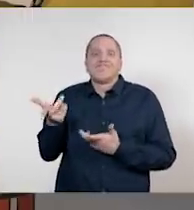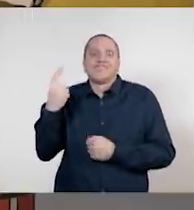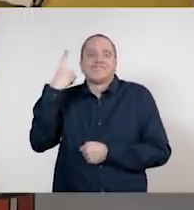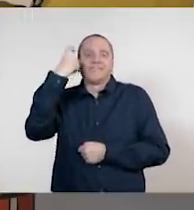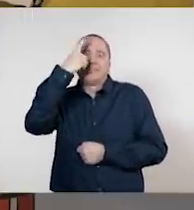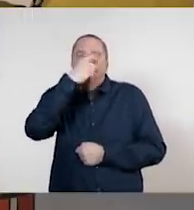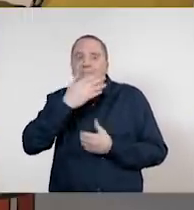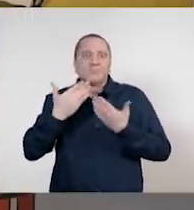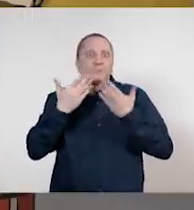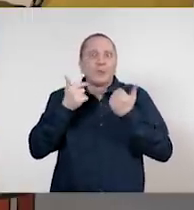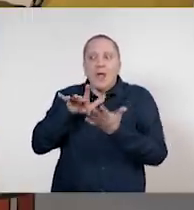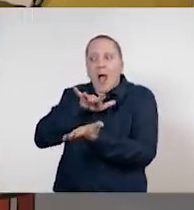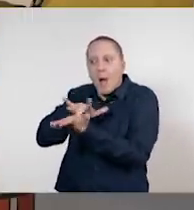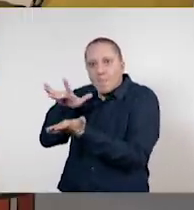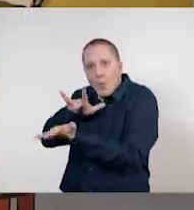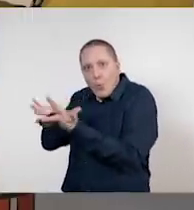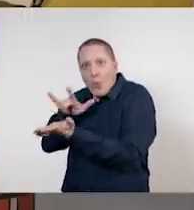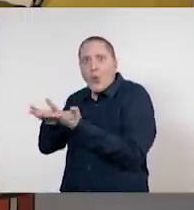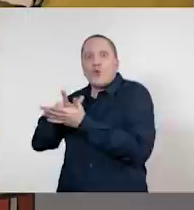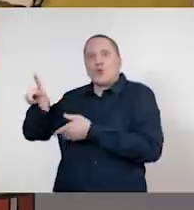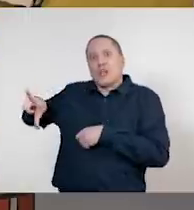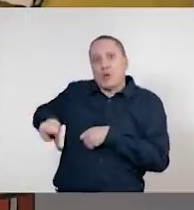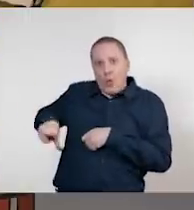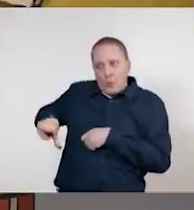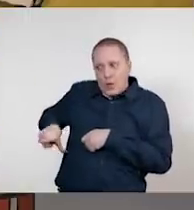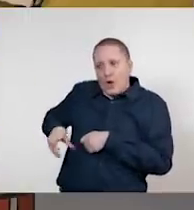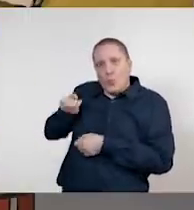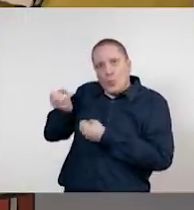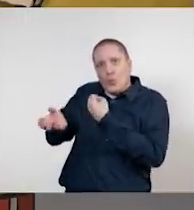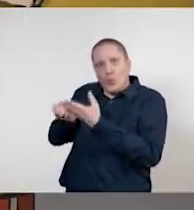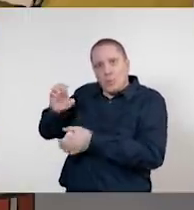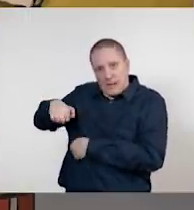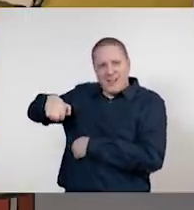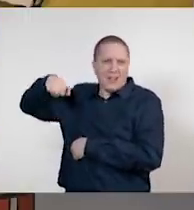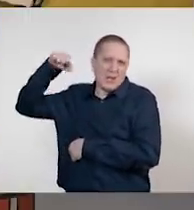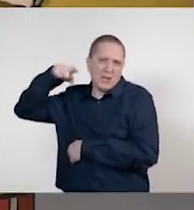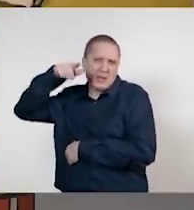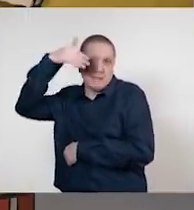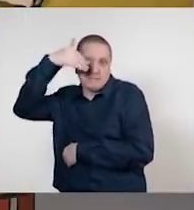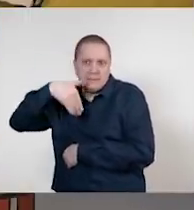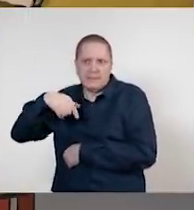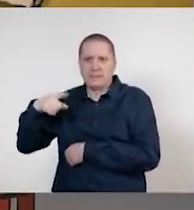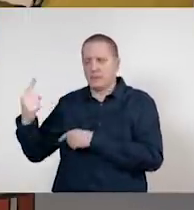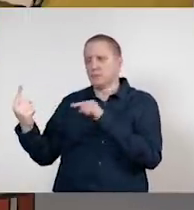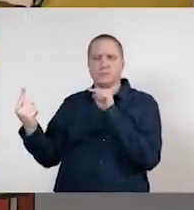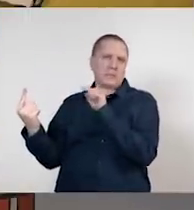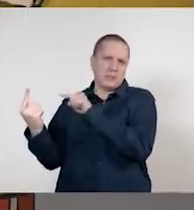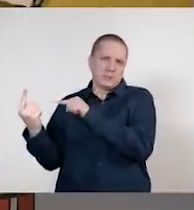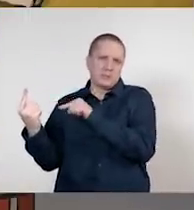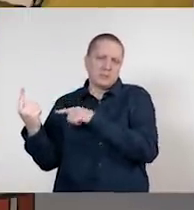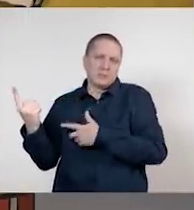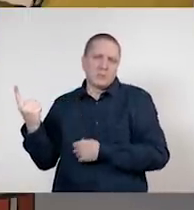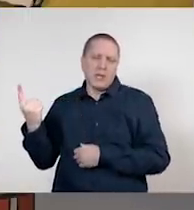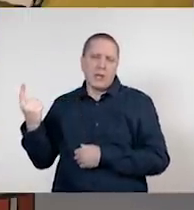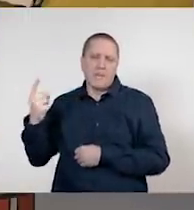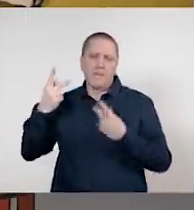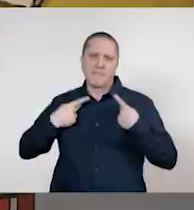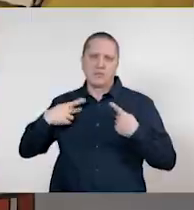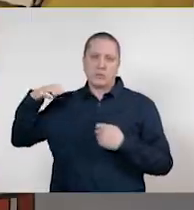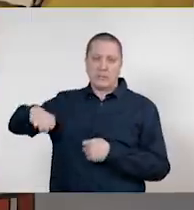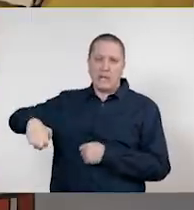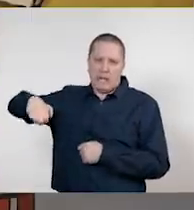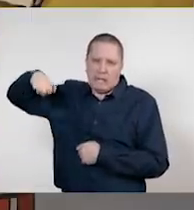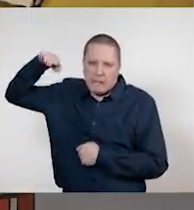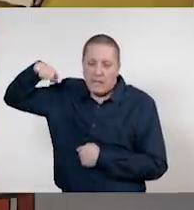también recibir los apoyos de los programas sociales. Para los adultos mayores, esta persona de la que yo hablo es un adulto